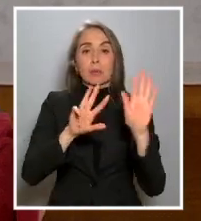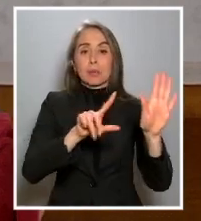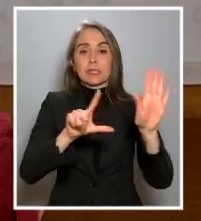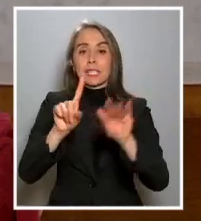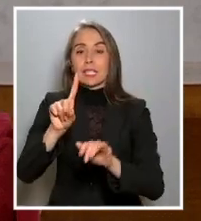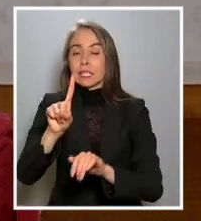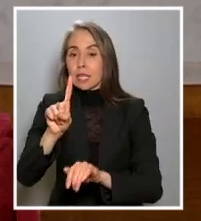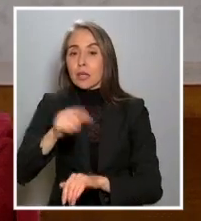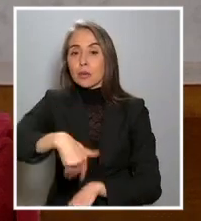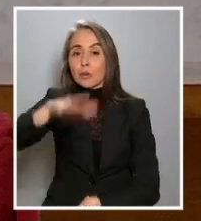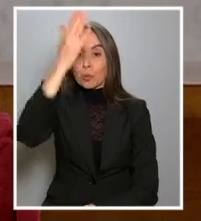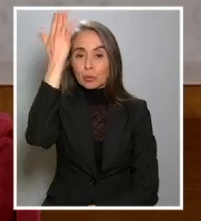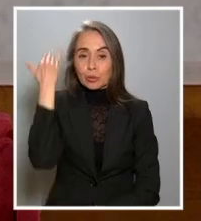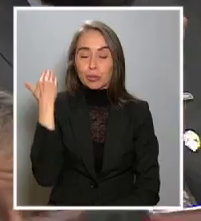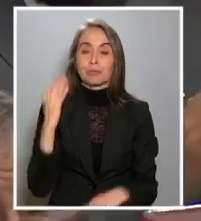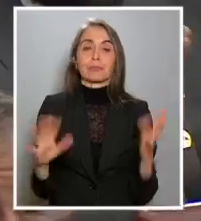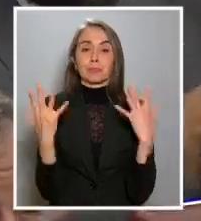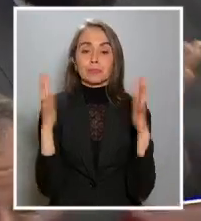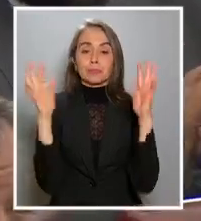1971.